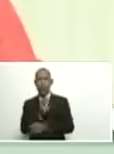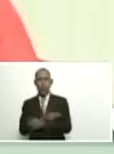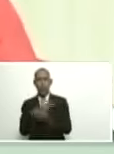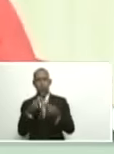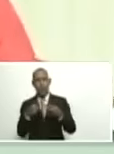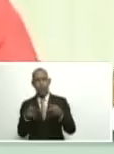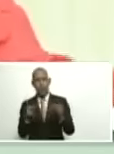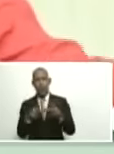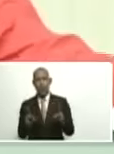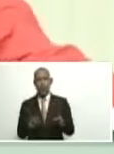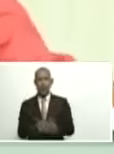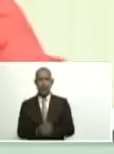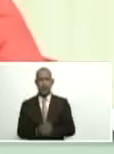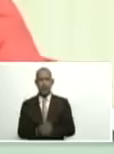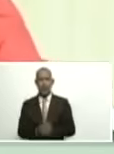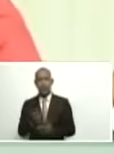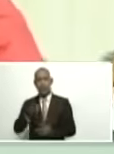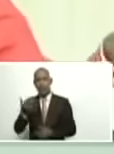Es vital.